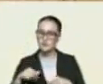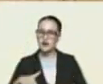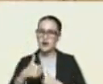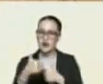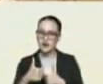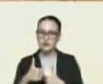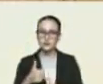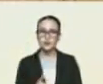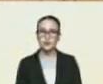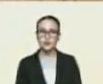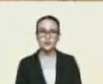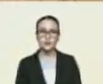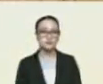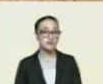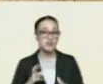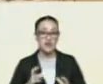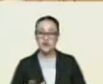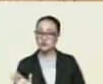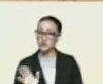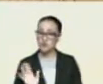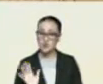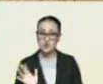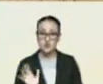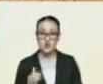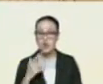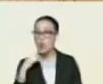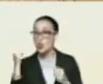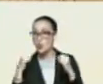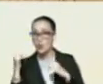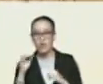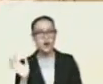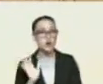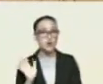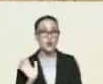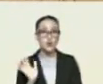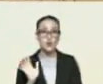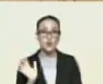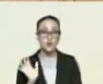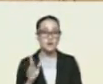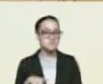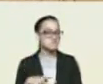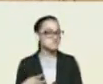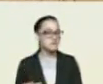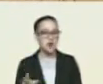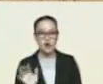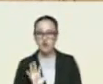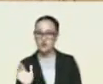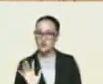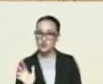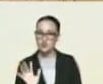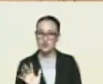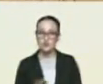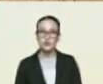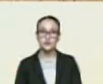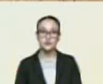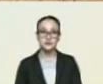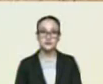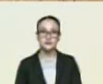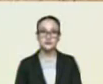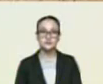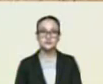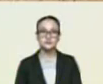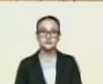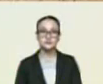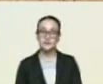reto, sin descanso, sin dudar, sin desmayar en ningún momento, este reto tan